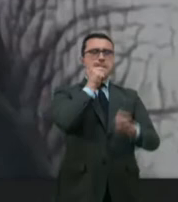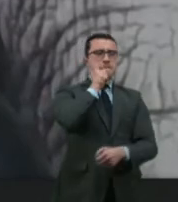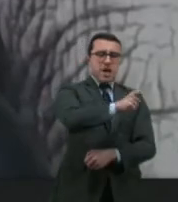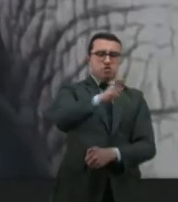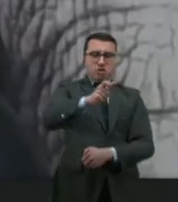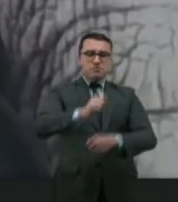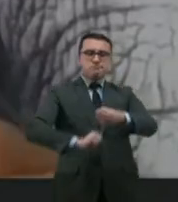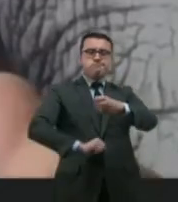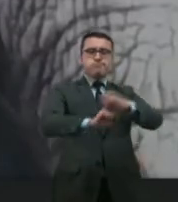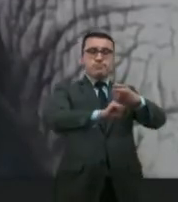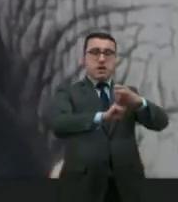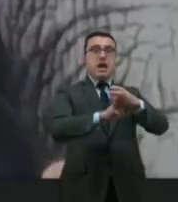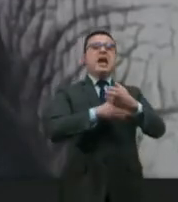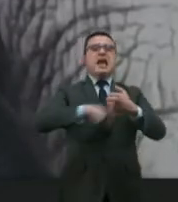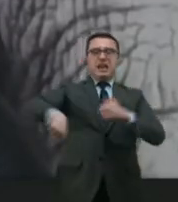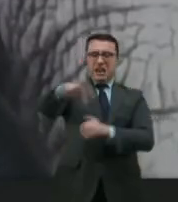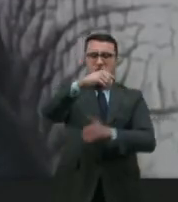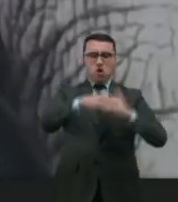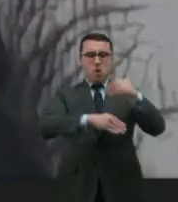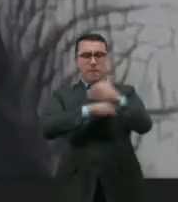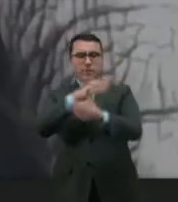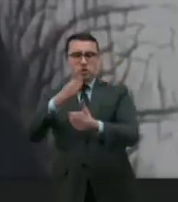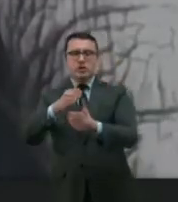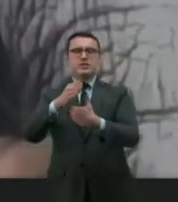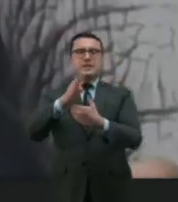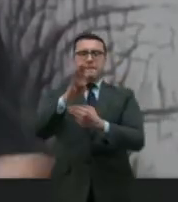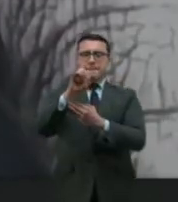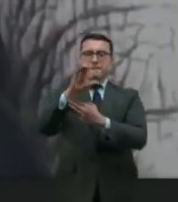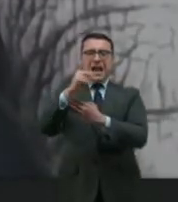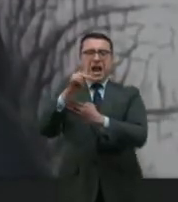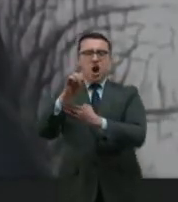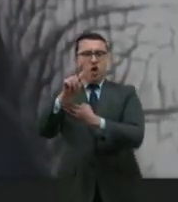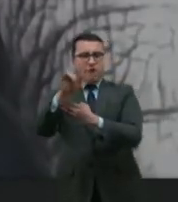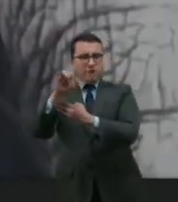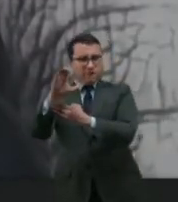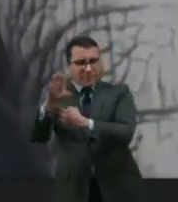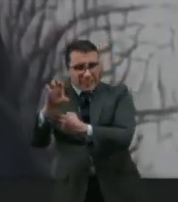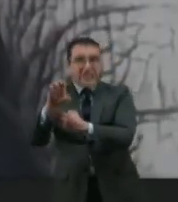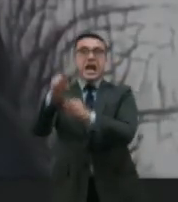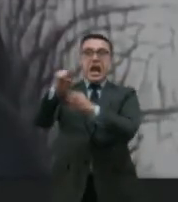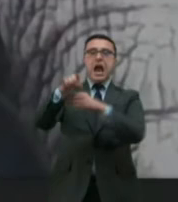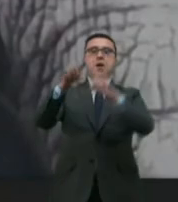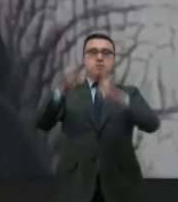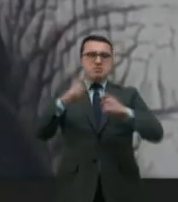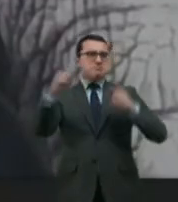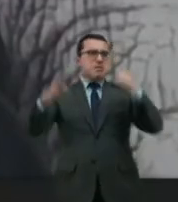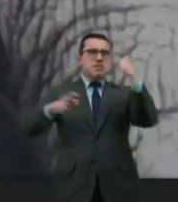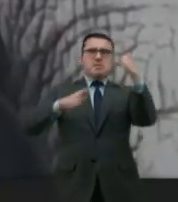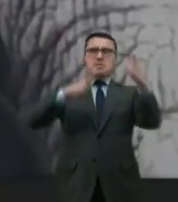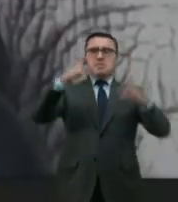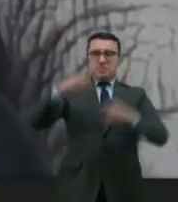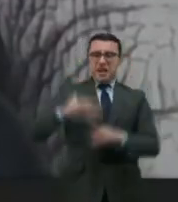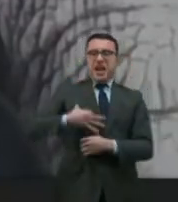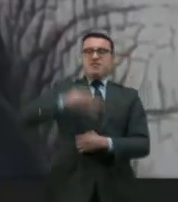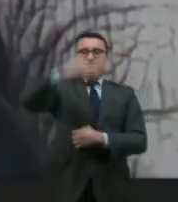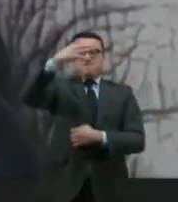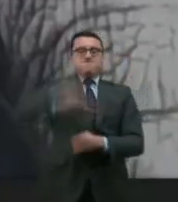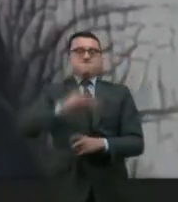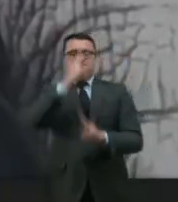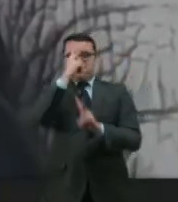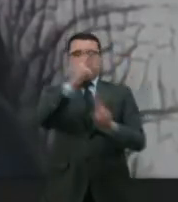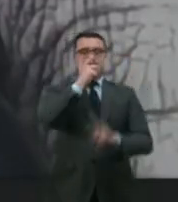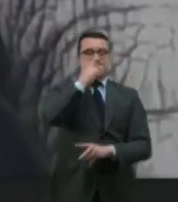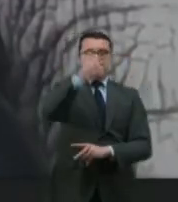a hacer procesos de front office y de back office y de ventas y así se dignifica esta labor humana. Y lo que buscamos es que